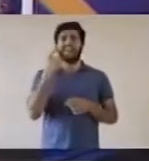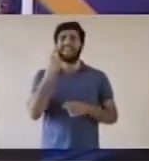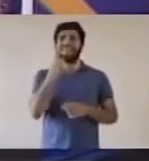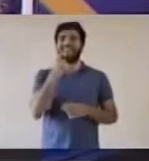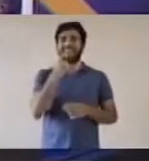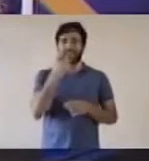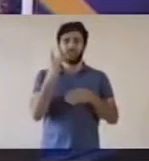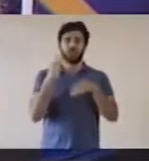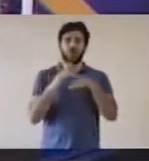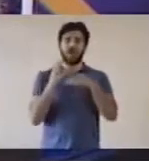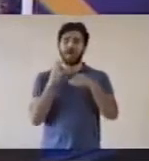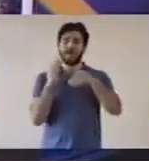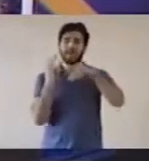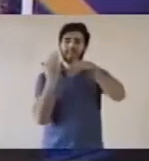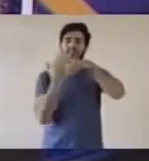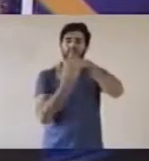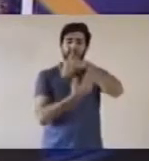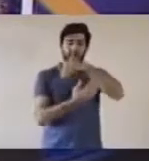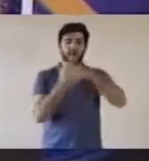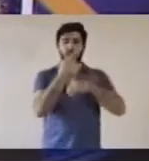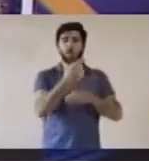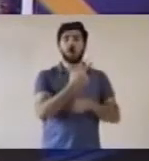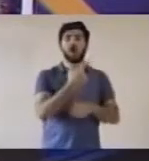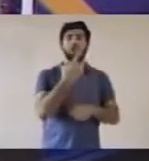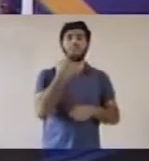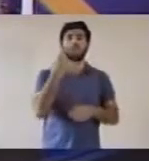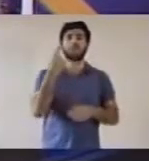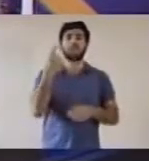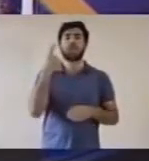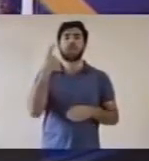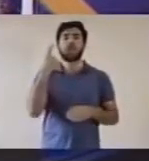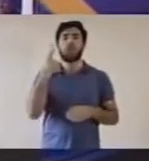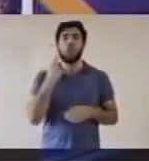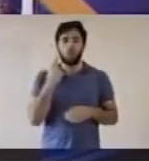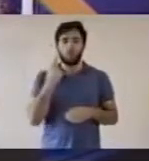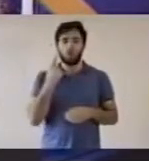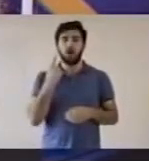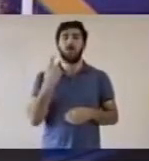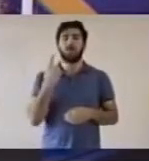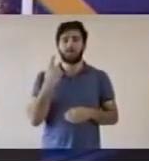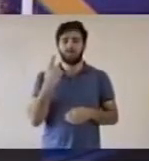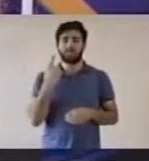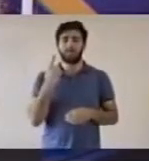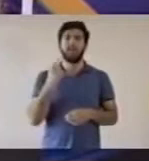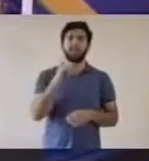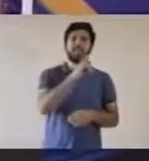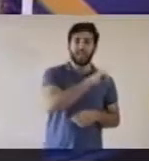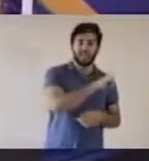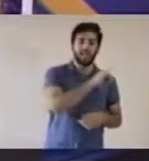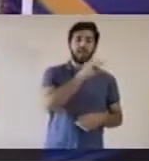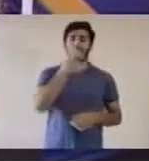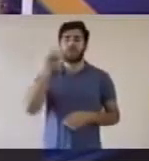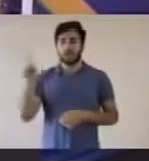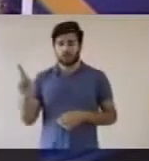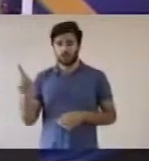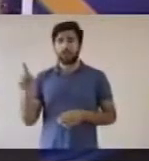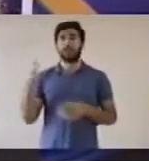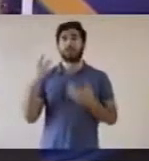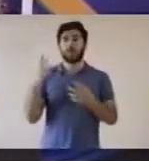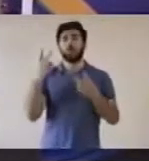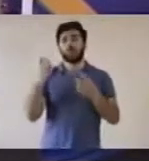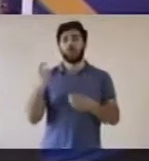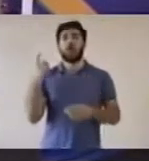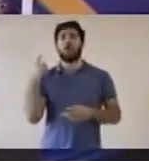con la lengua. Tócalos, siéntelos. Pasa tu lengua de izquierda a derecha y